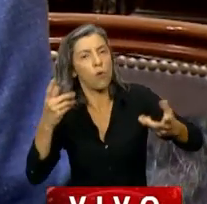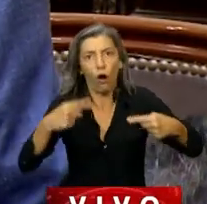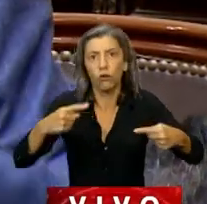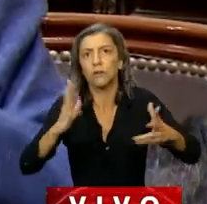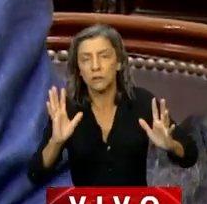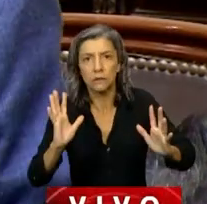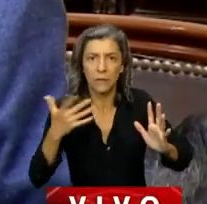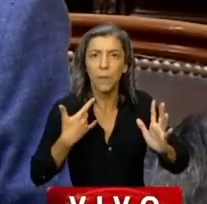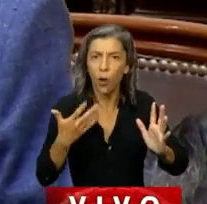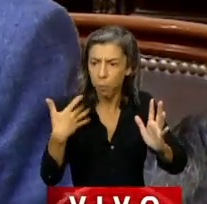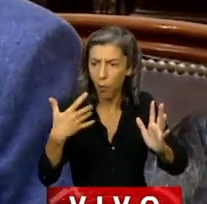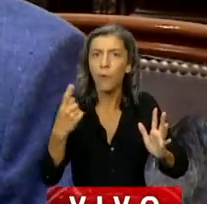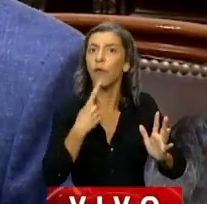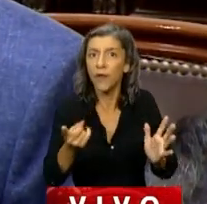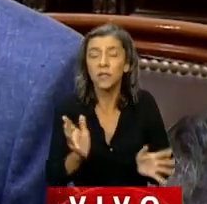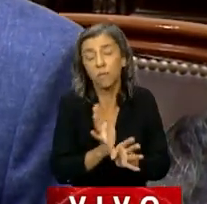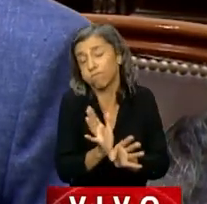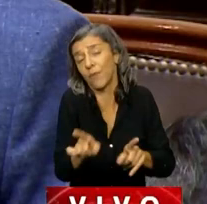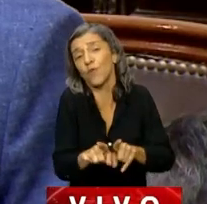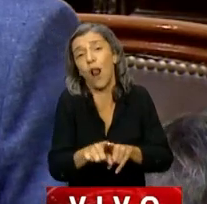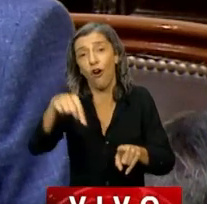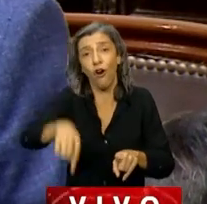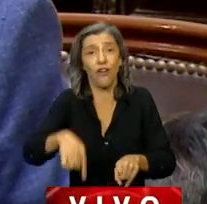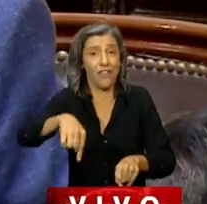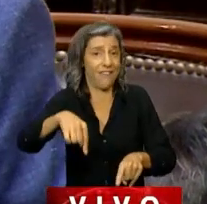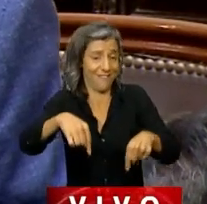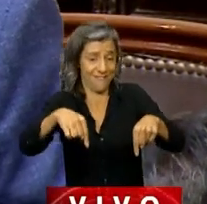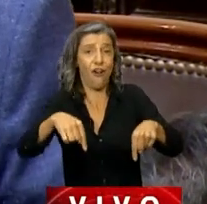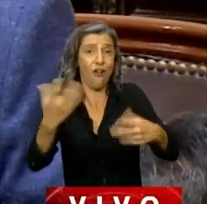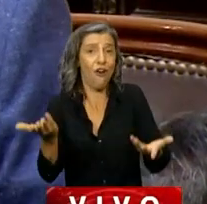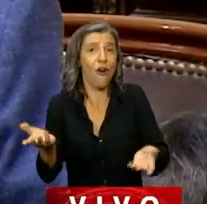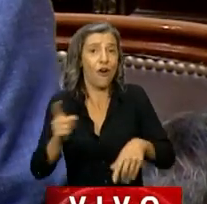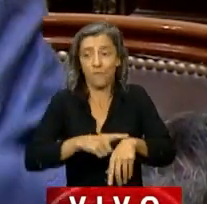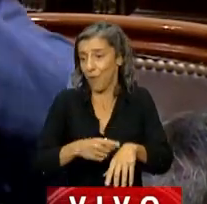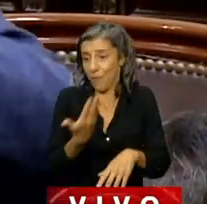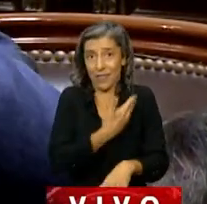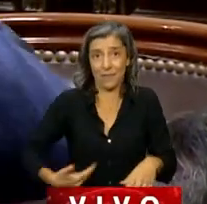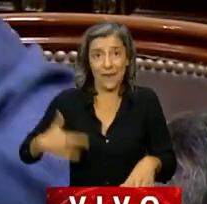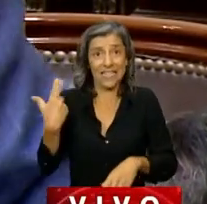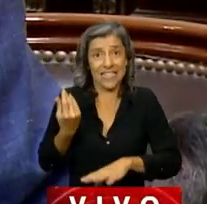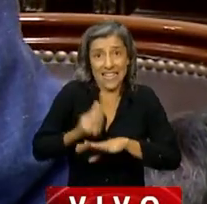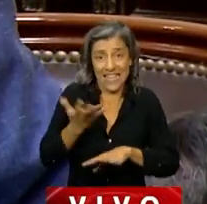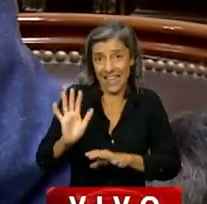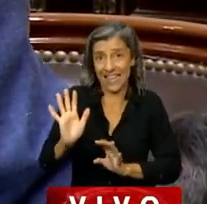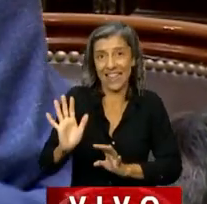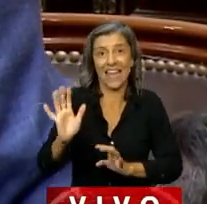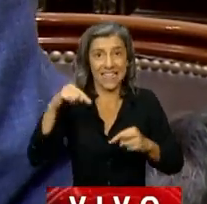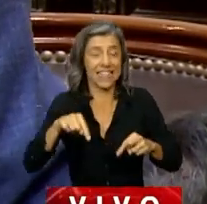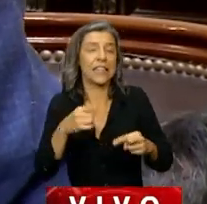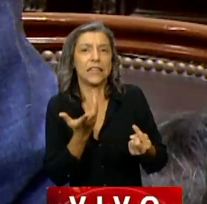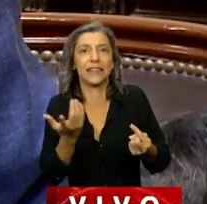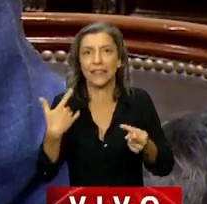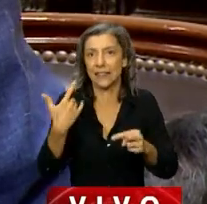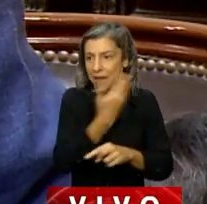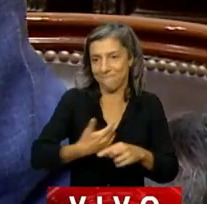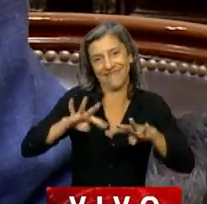presencia de presidentes, como tenemos hoy acá a un presidente que lo fue del anterior periodo y el presidente que hoy se va, que han